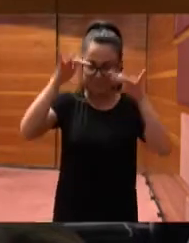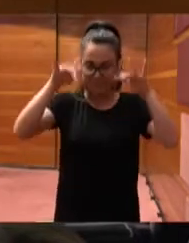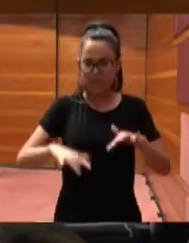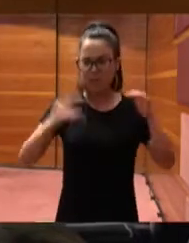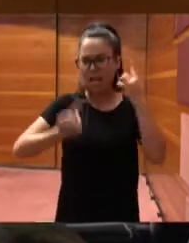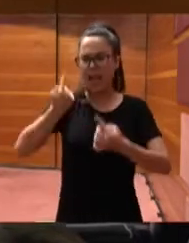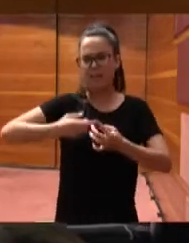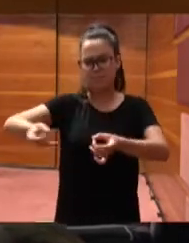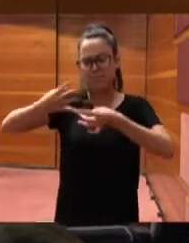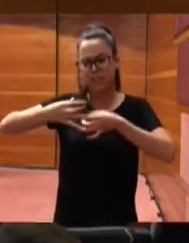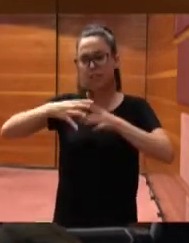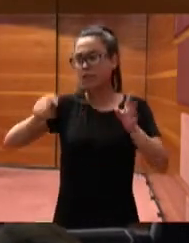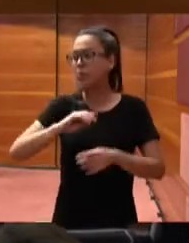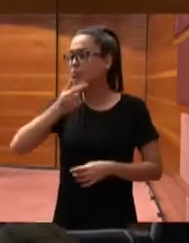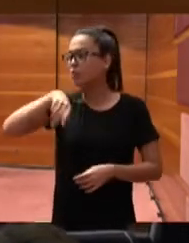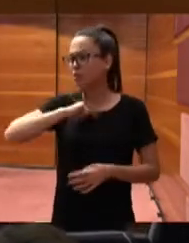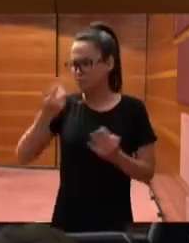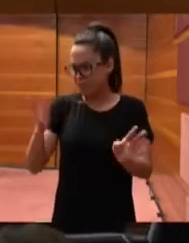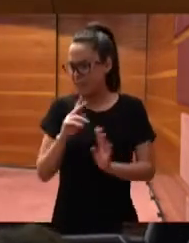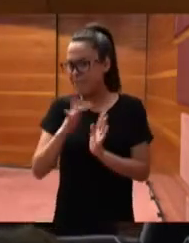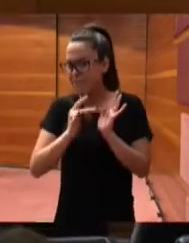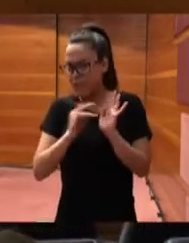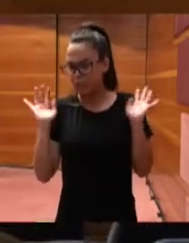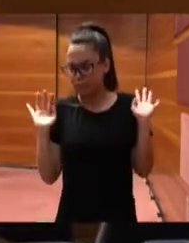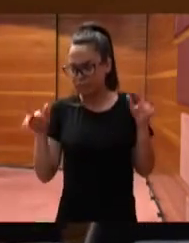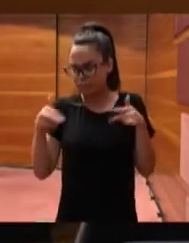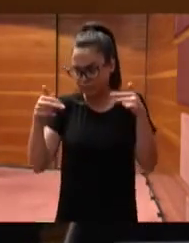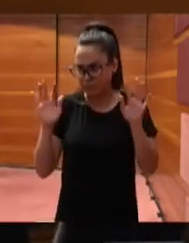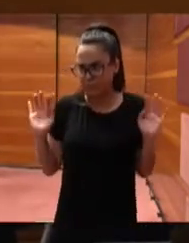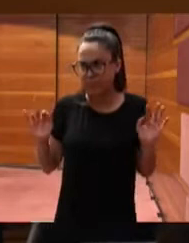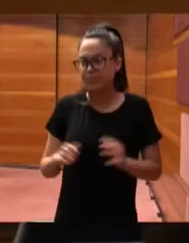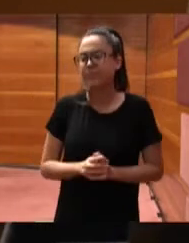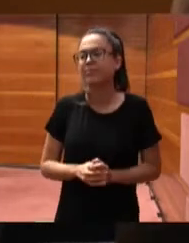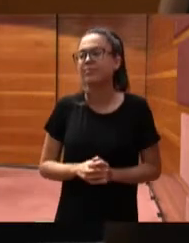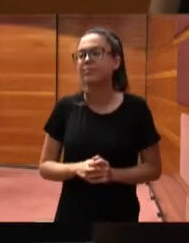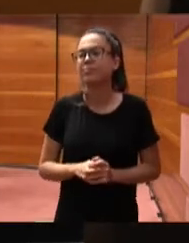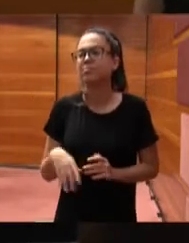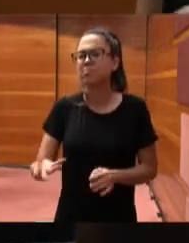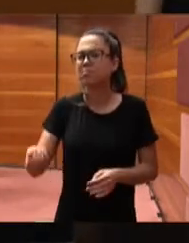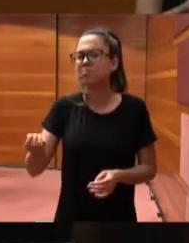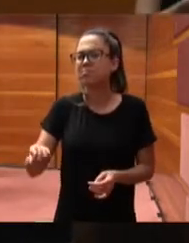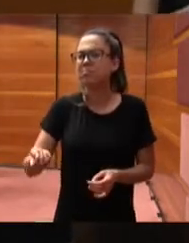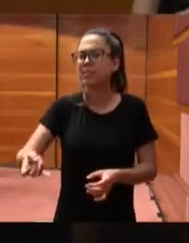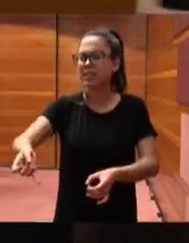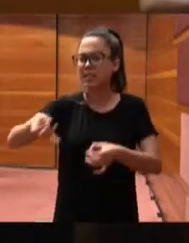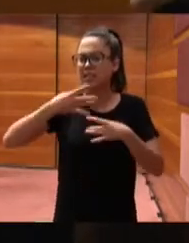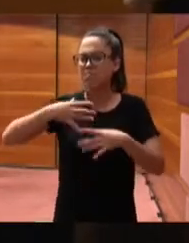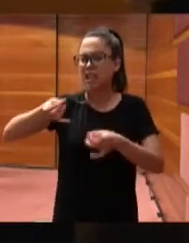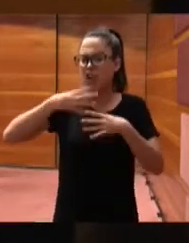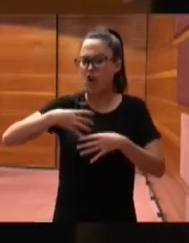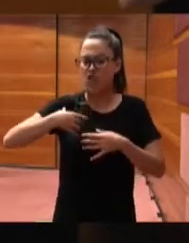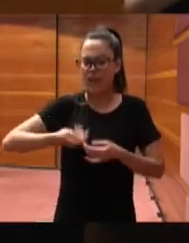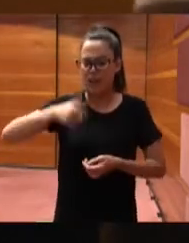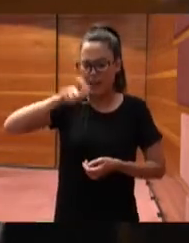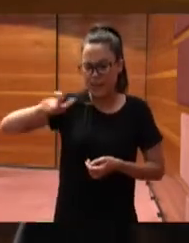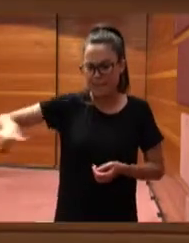podido seguir el caso, así que igual me dais feedback y no es como yo lo... como me lo contaron, ¿eh? Pero me contaron que el alcalde repartió palas en los portales para que la